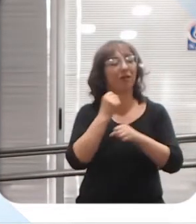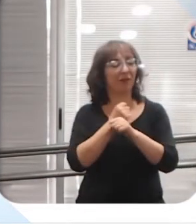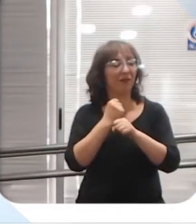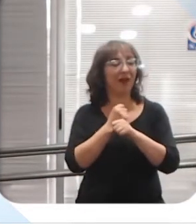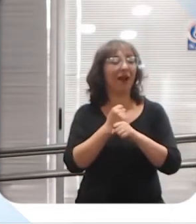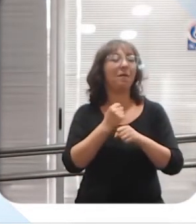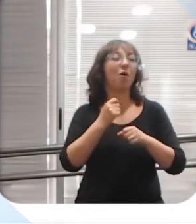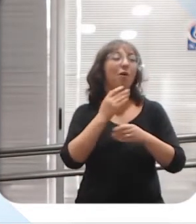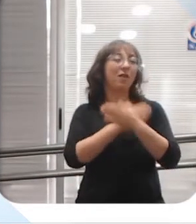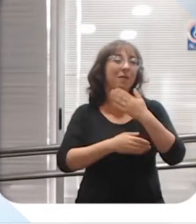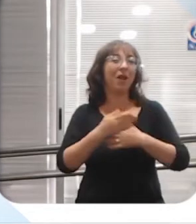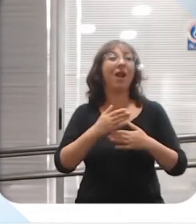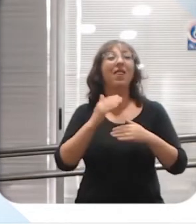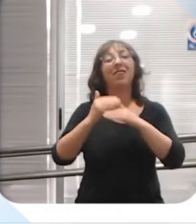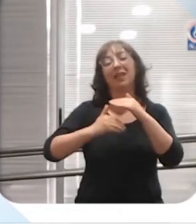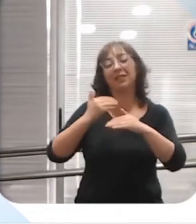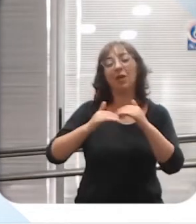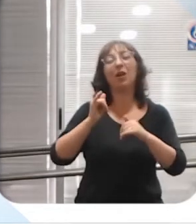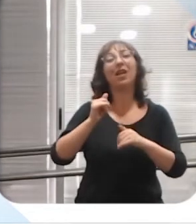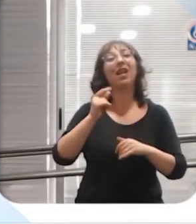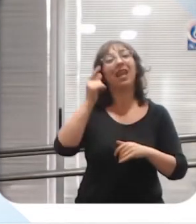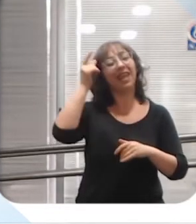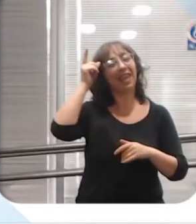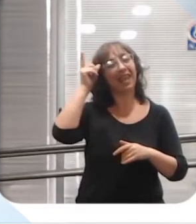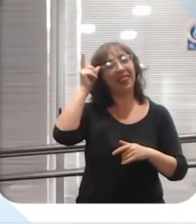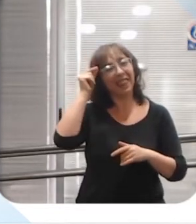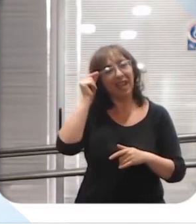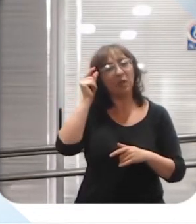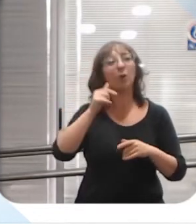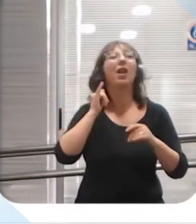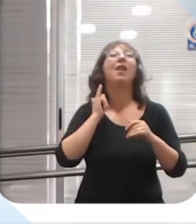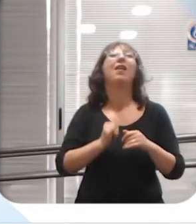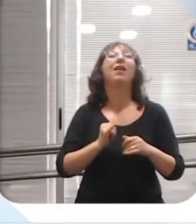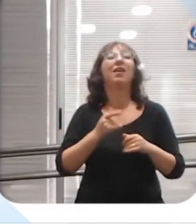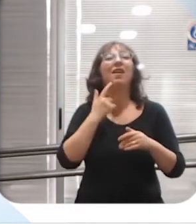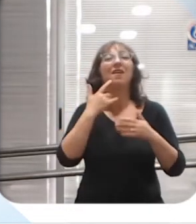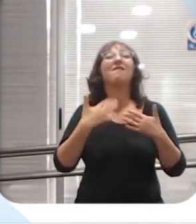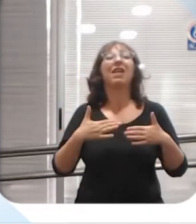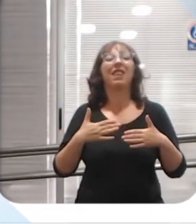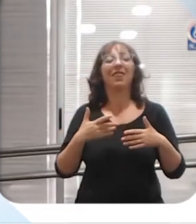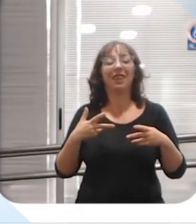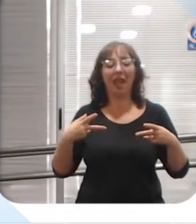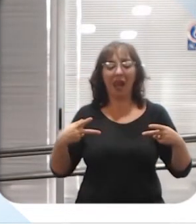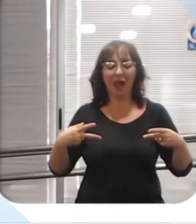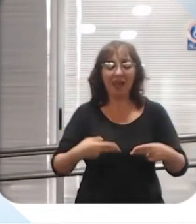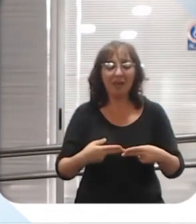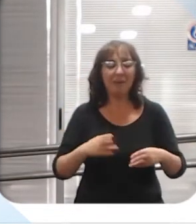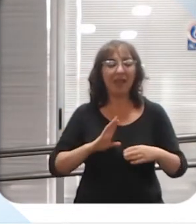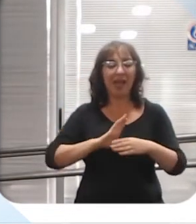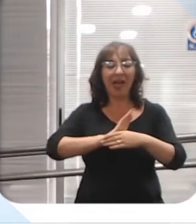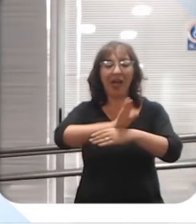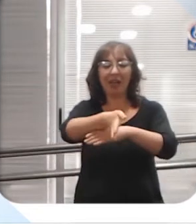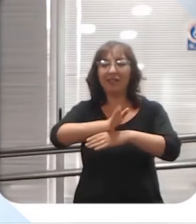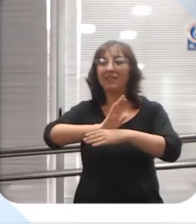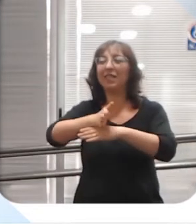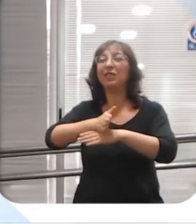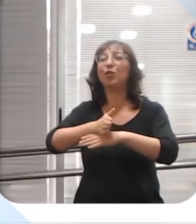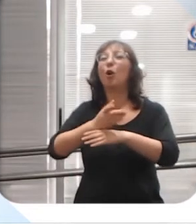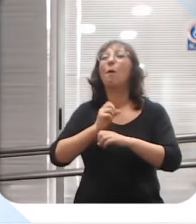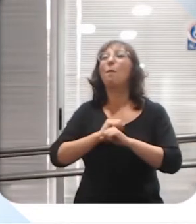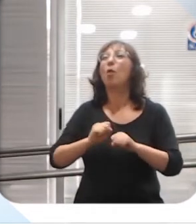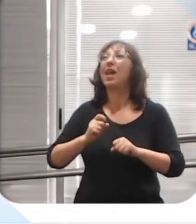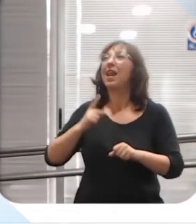discapacidad intelectual y del desarrollo, trabajamos con personas que están bastante limitadas en el acceso a la toma